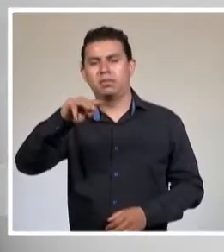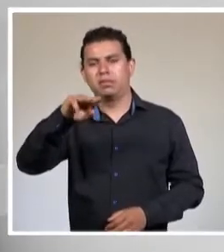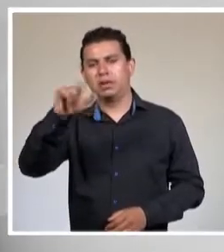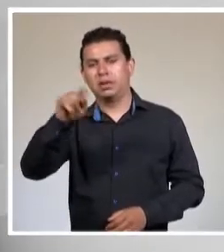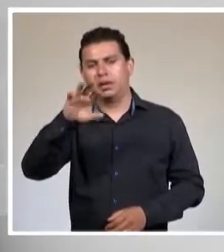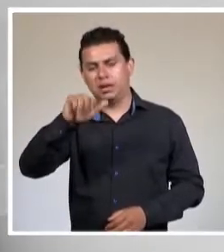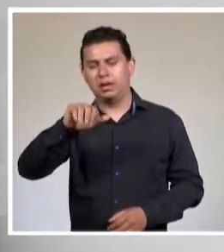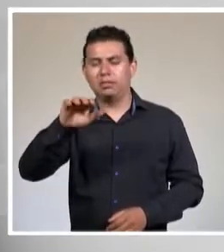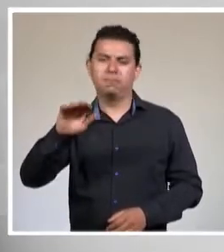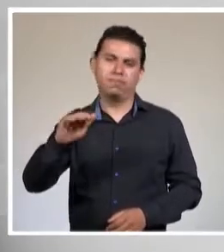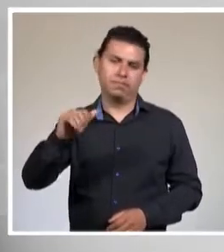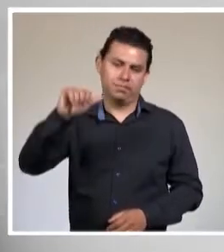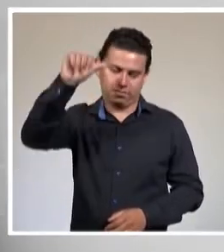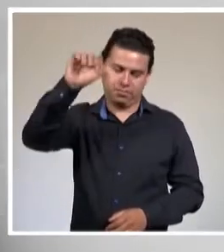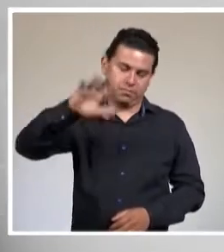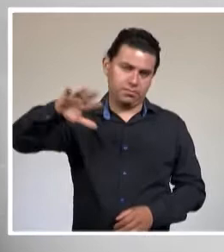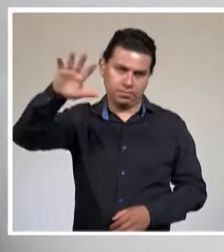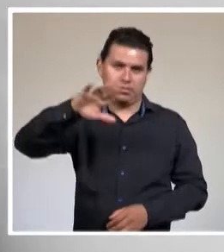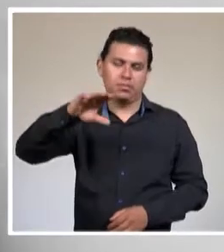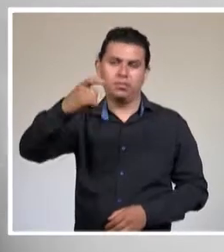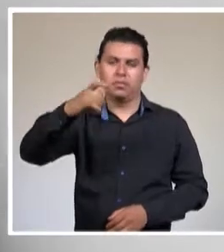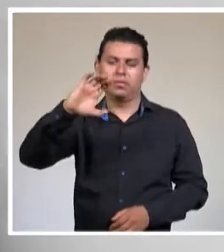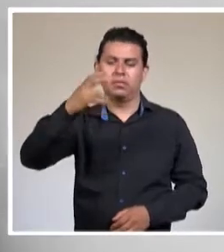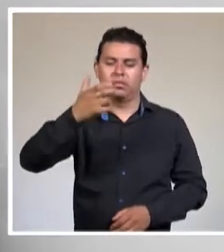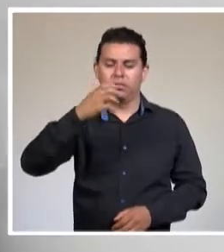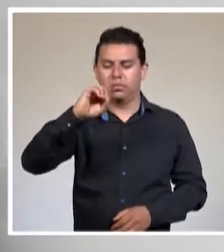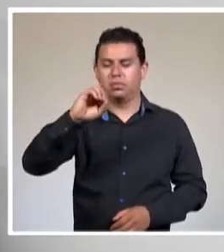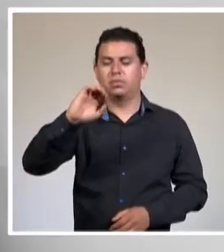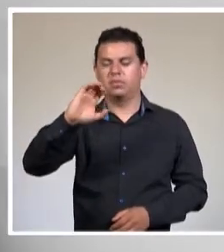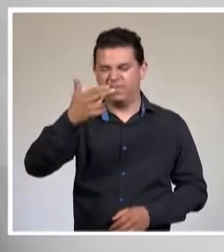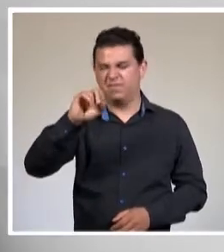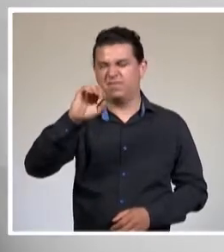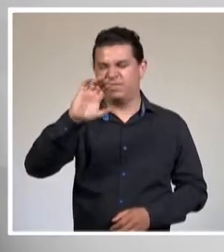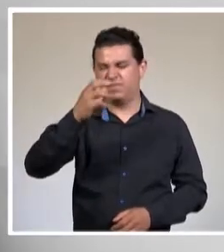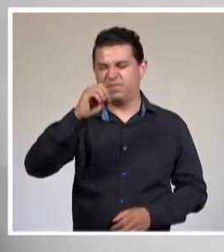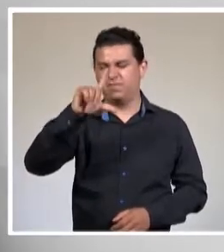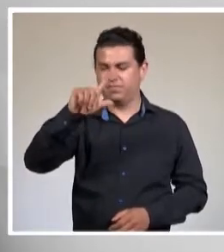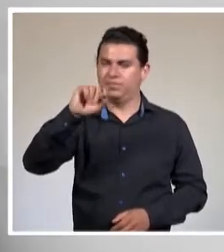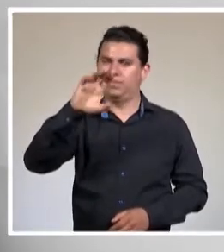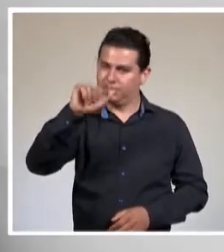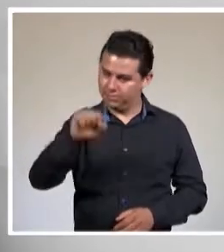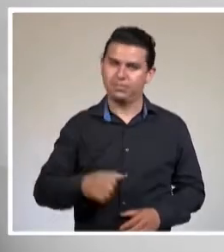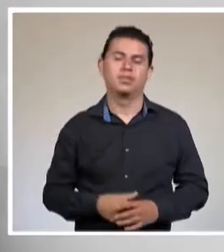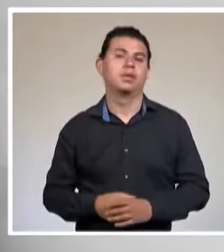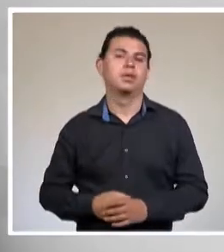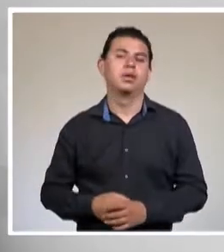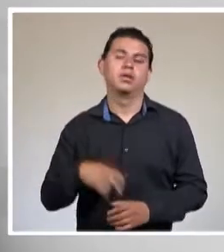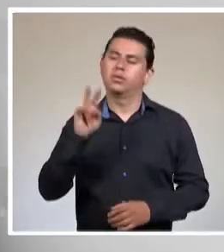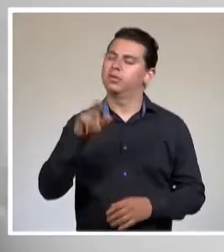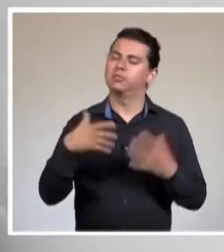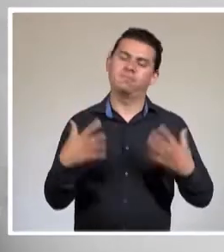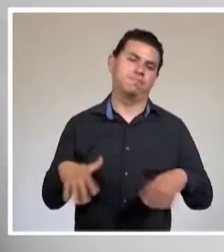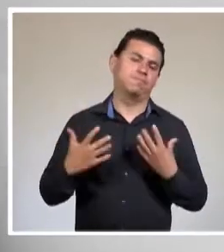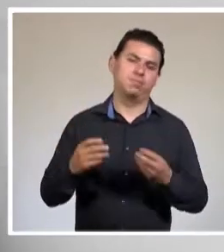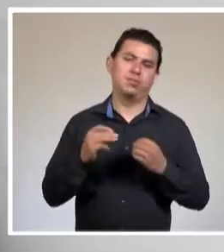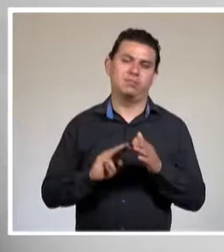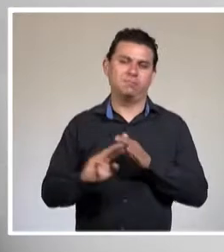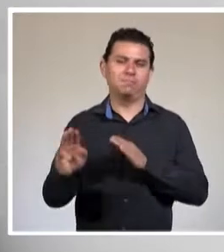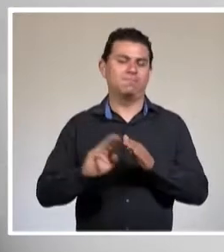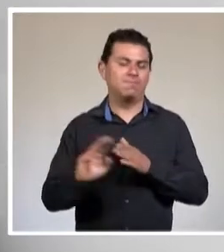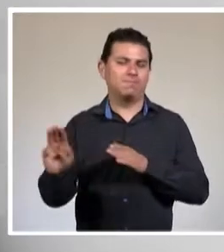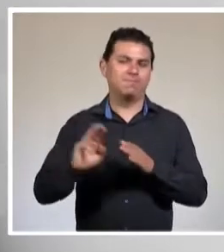forma parte de los pueblos toltecas además es una comunidad impactada por la migración